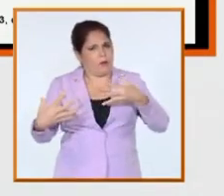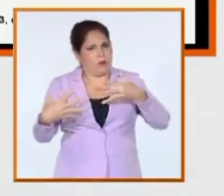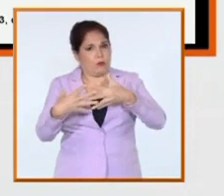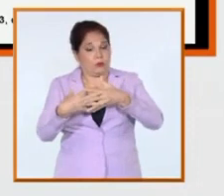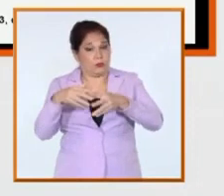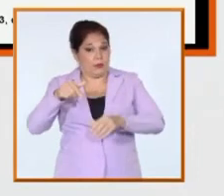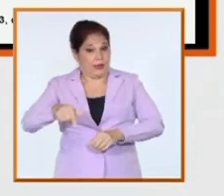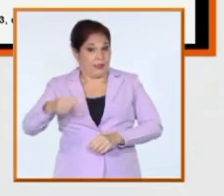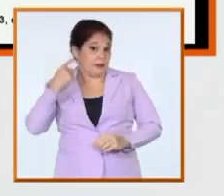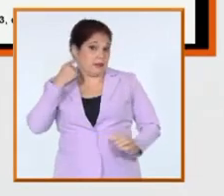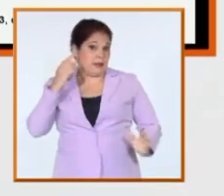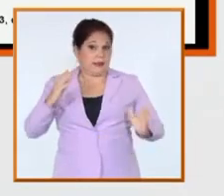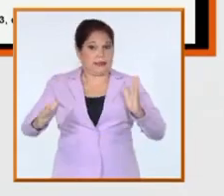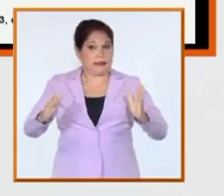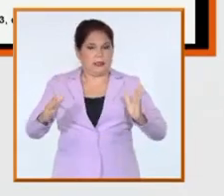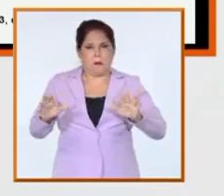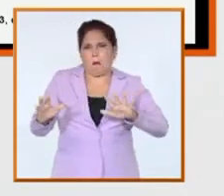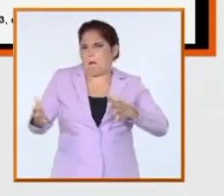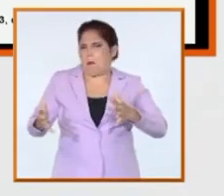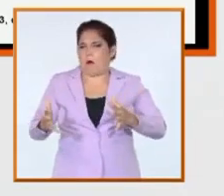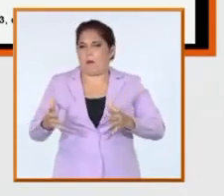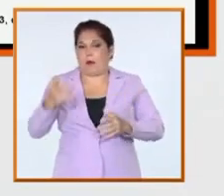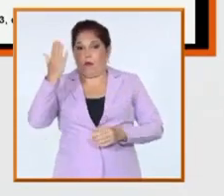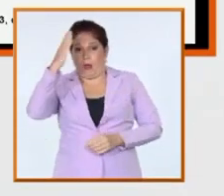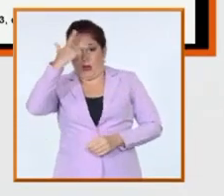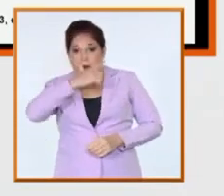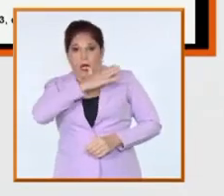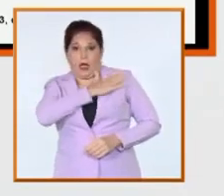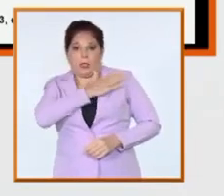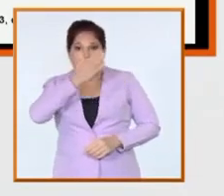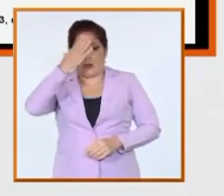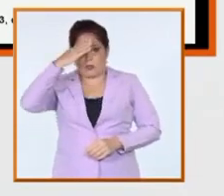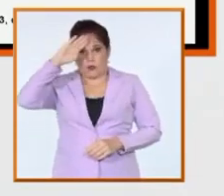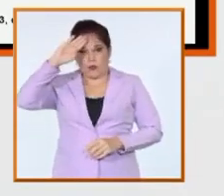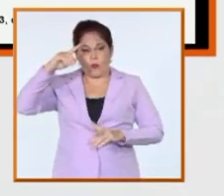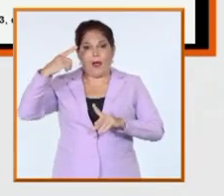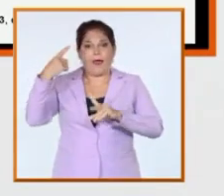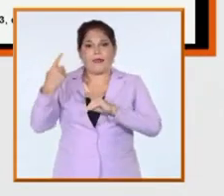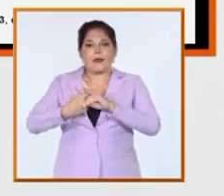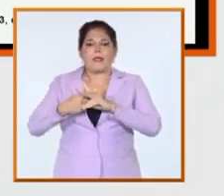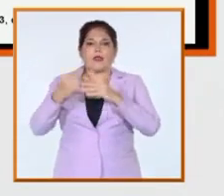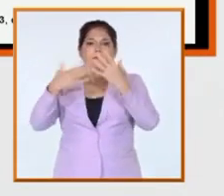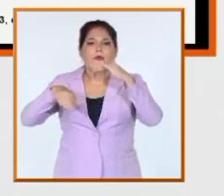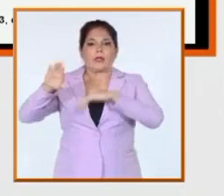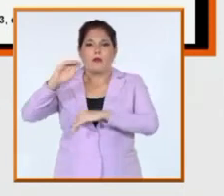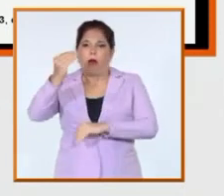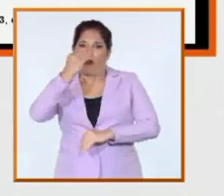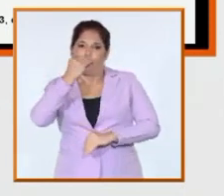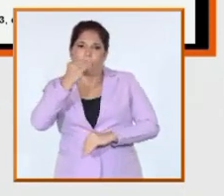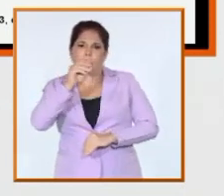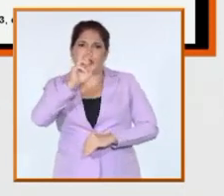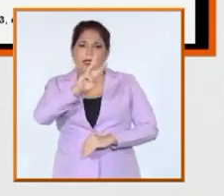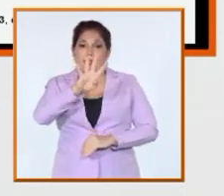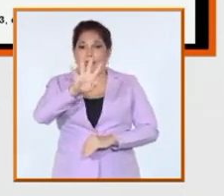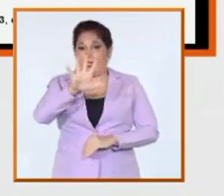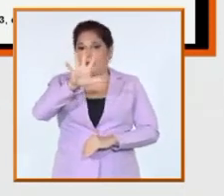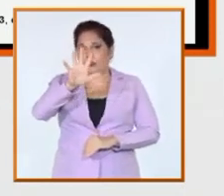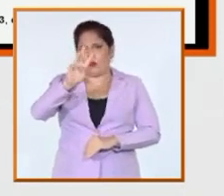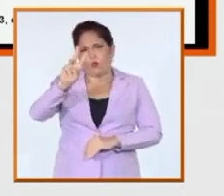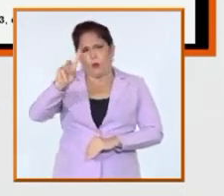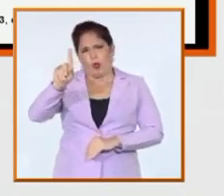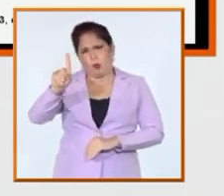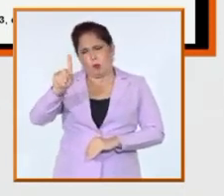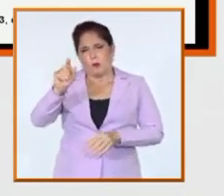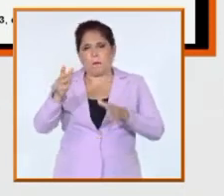inclusive entre a Cuba y en minagri se han ejecutado ya 591 viviendas para estabilizar